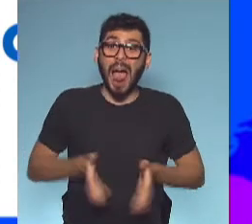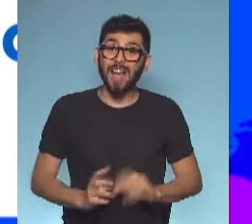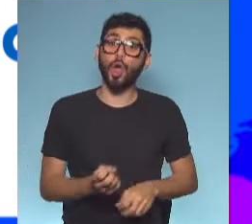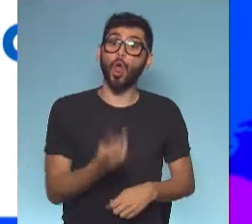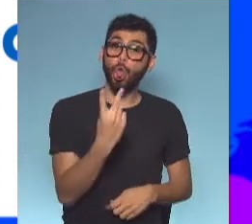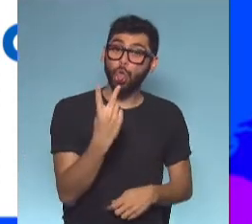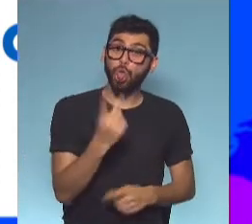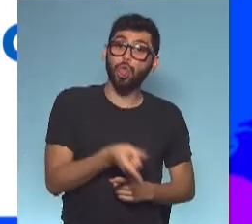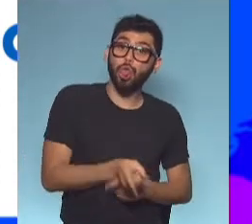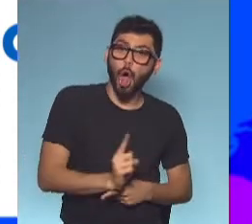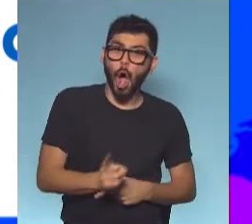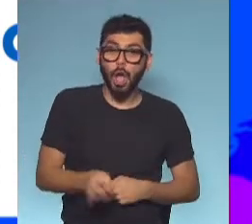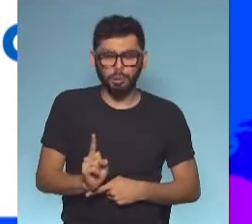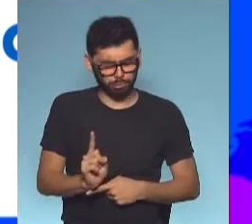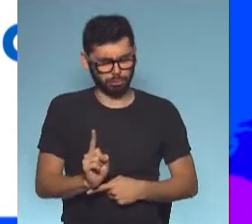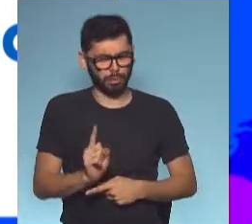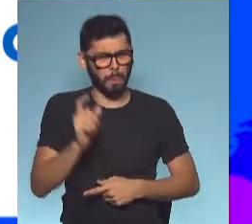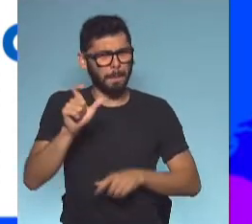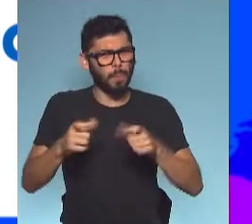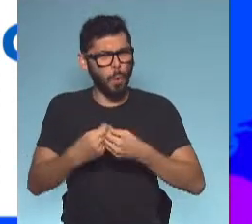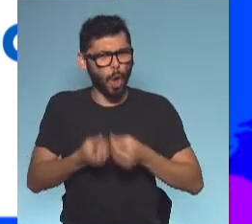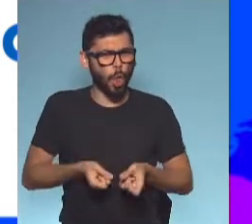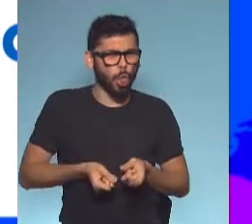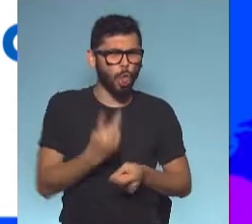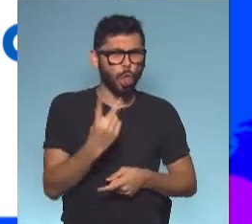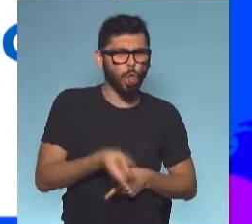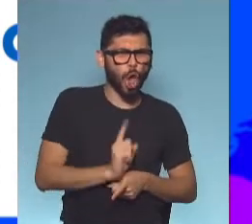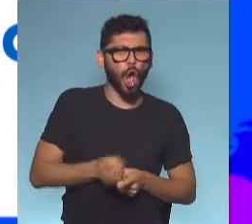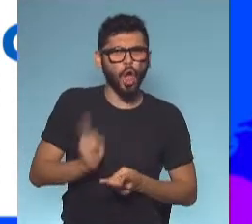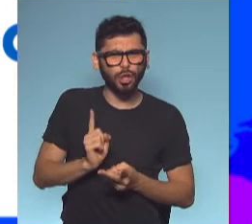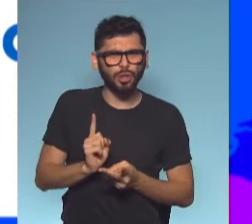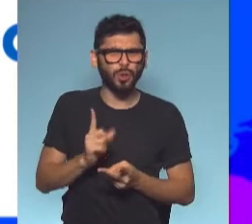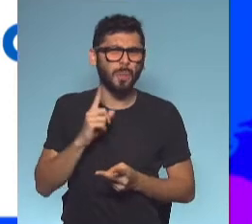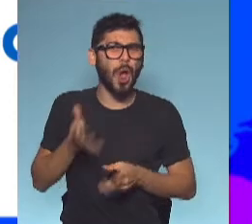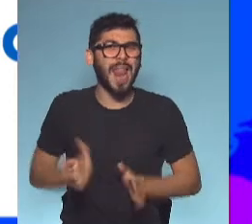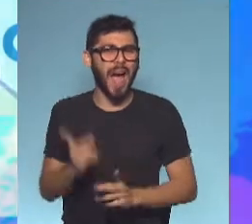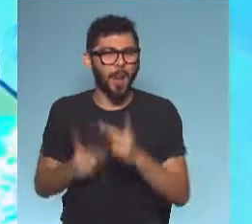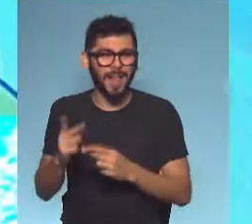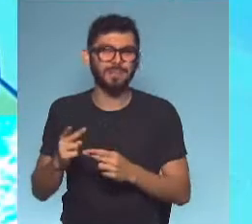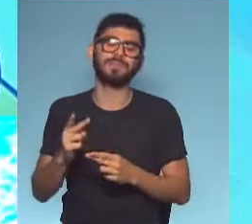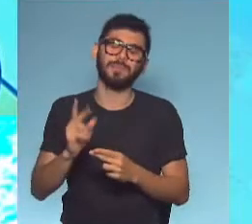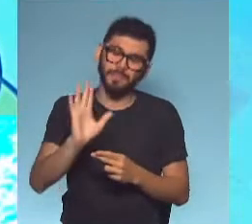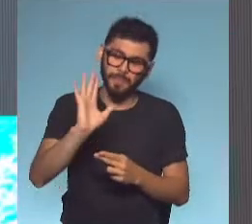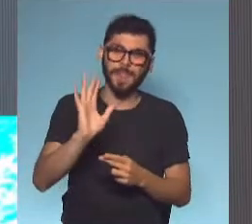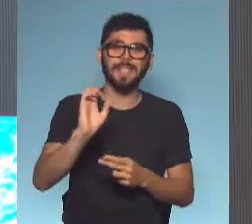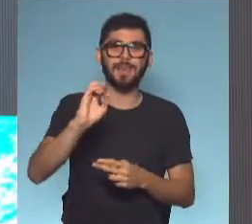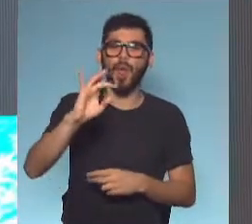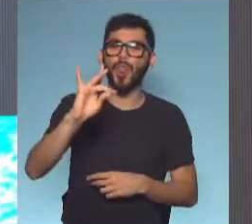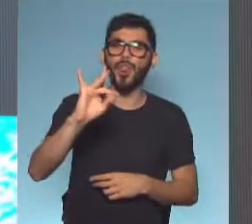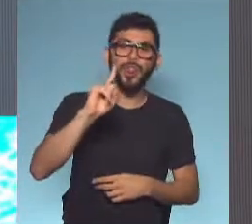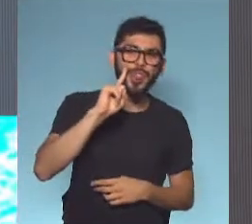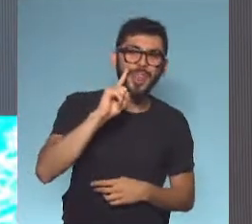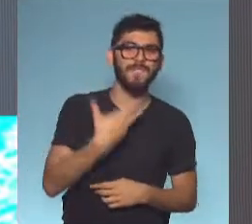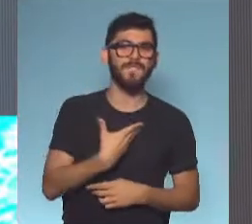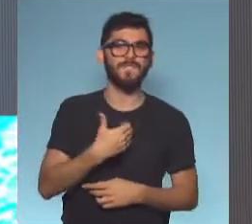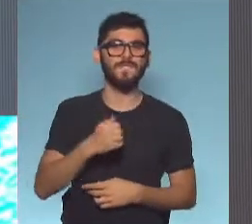Sí. ¿Dos penes? ¿Hay muchas personas con dos penes? No, no hay muchas personas con... ¿Operan al nacer o algo así? Con dos penes se llama difalia, y sí hay algunos